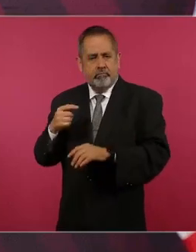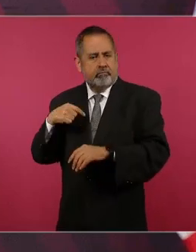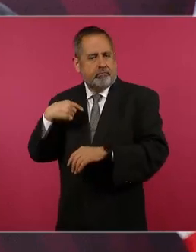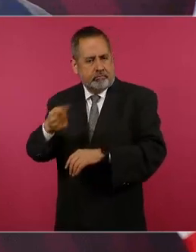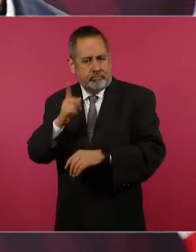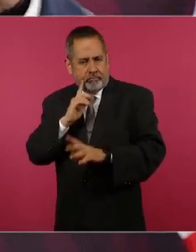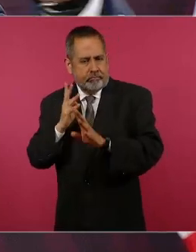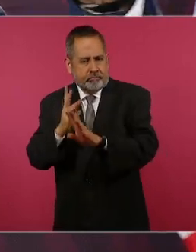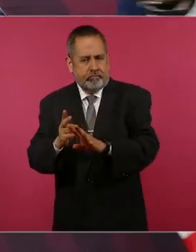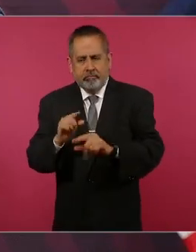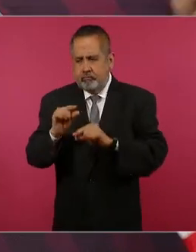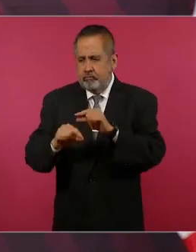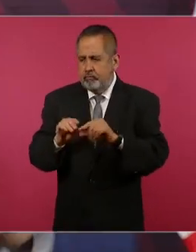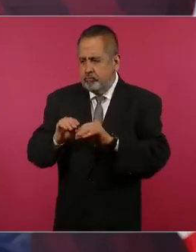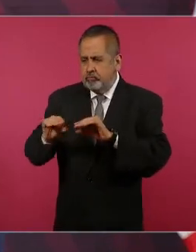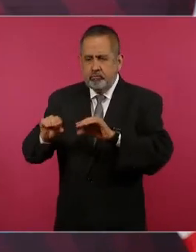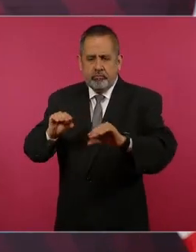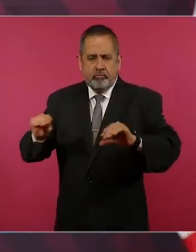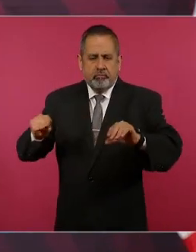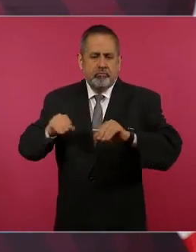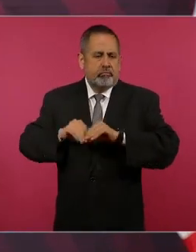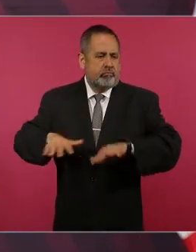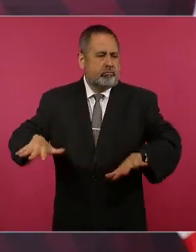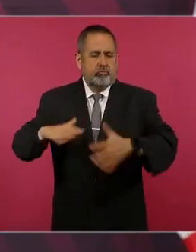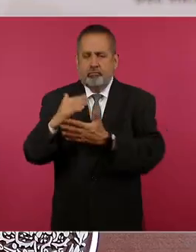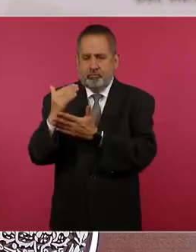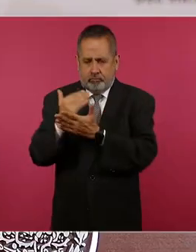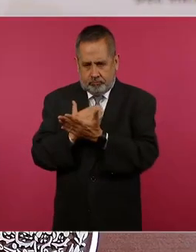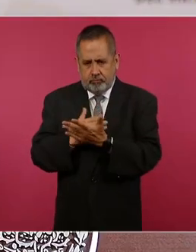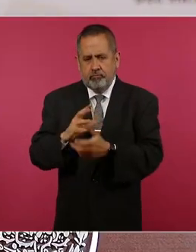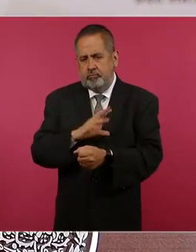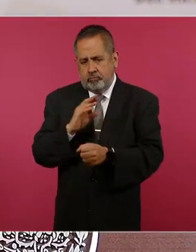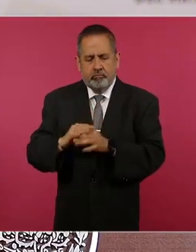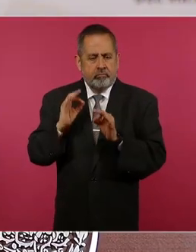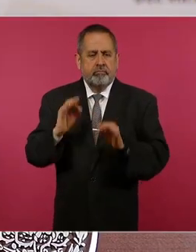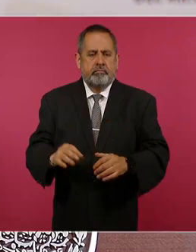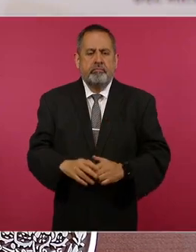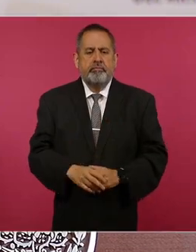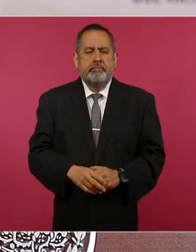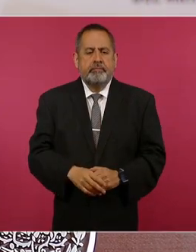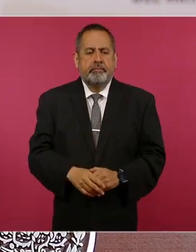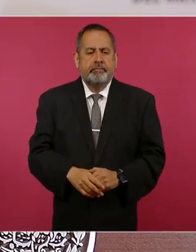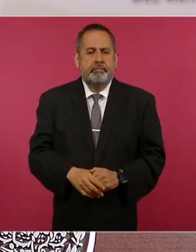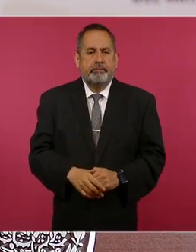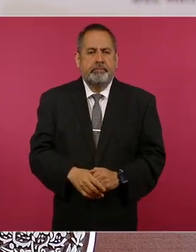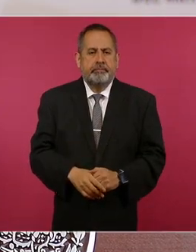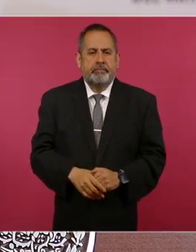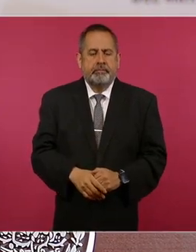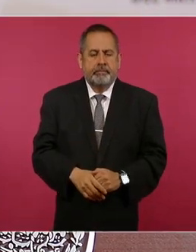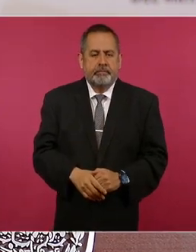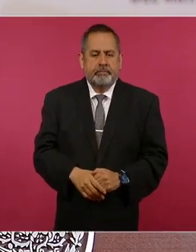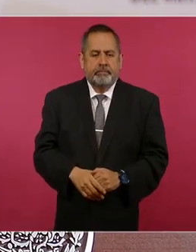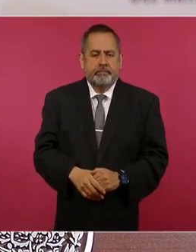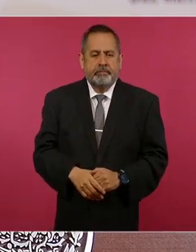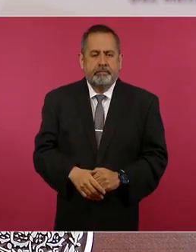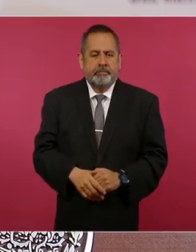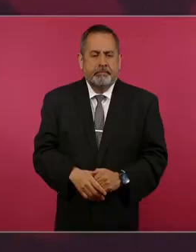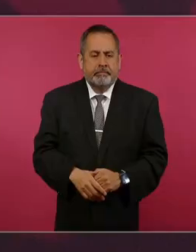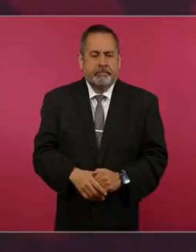con más